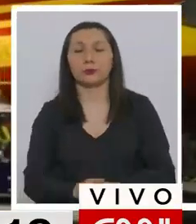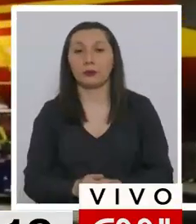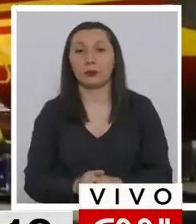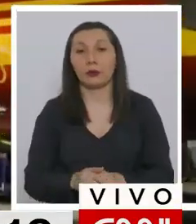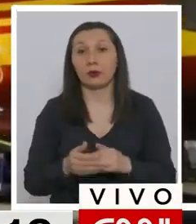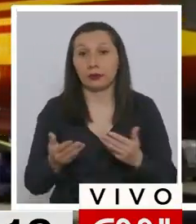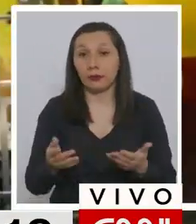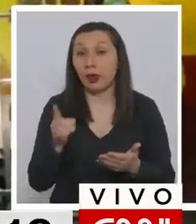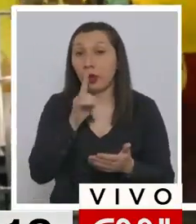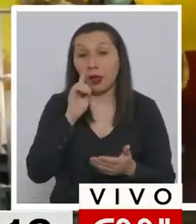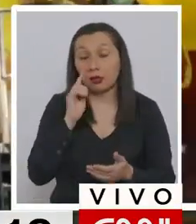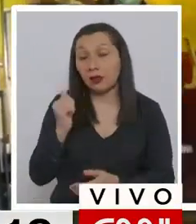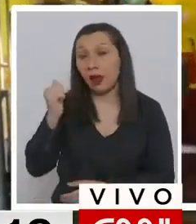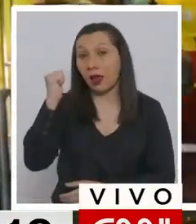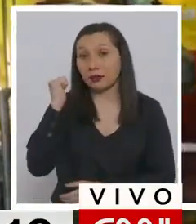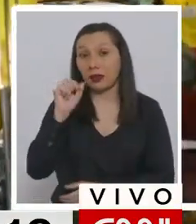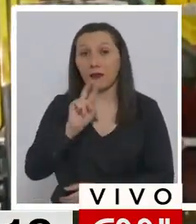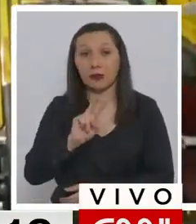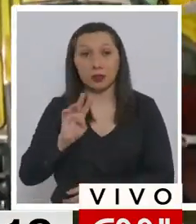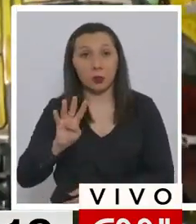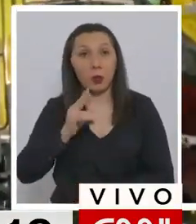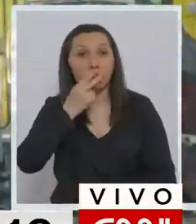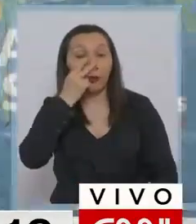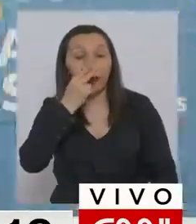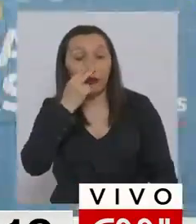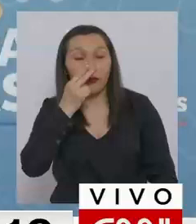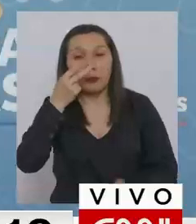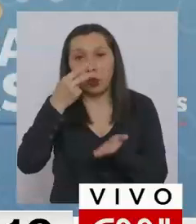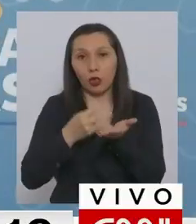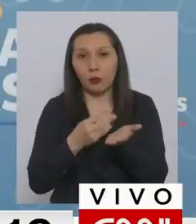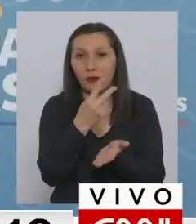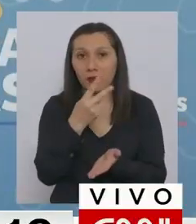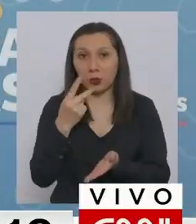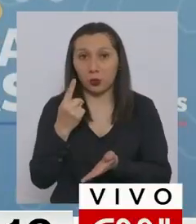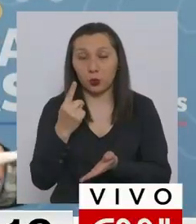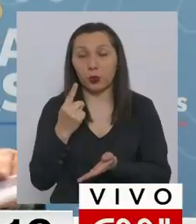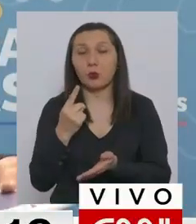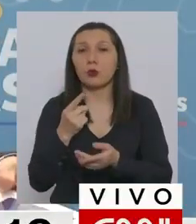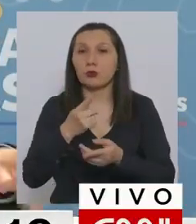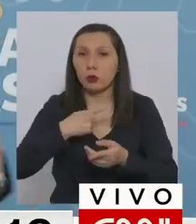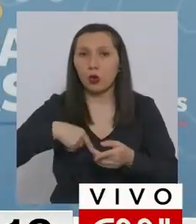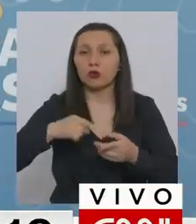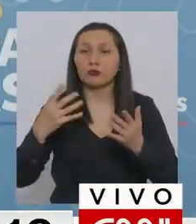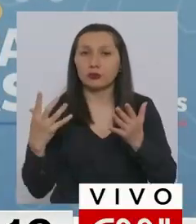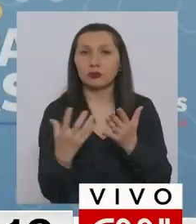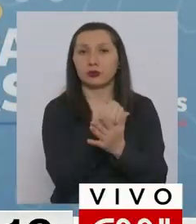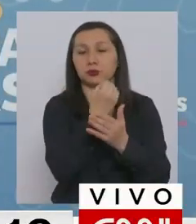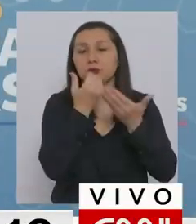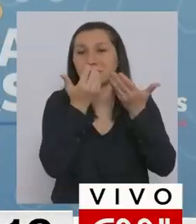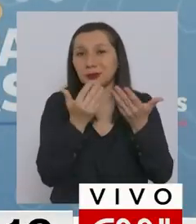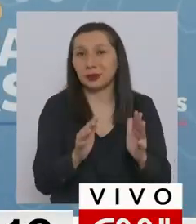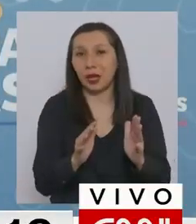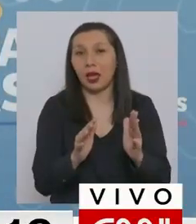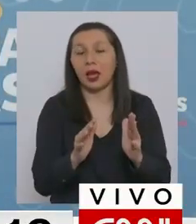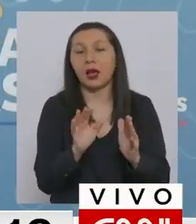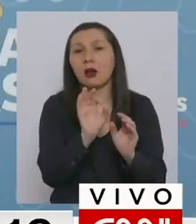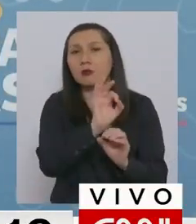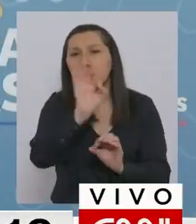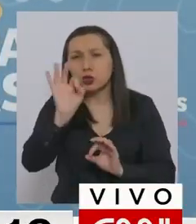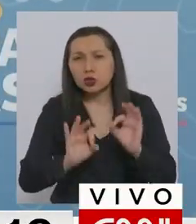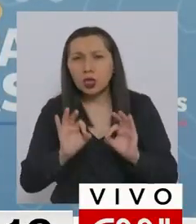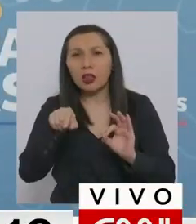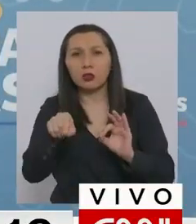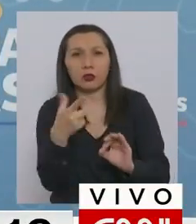387.000 dosis de vacunas Pfizer, totalizando hasta el momento, y vemos ahí el avión